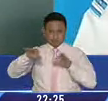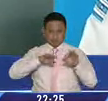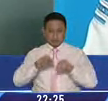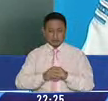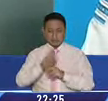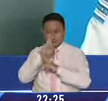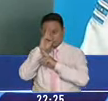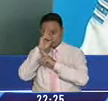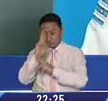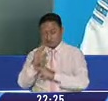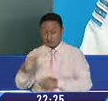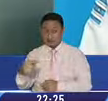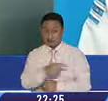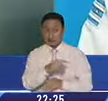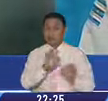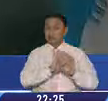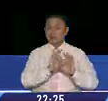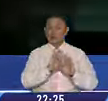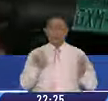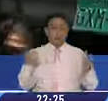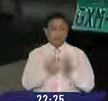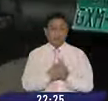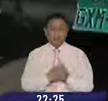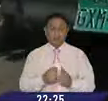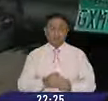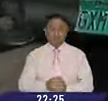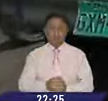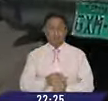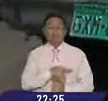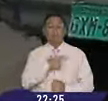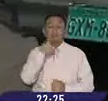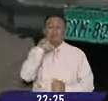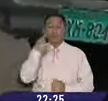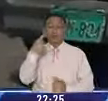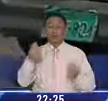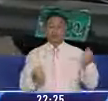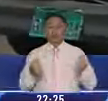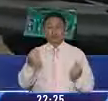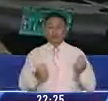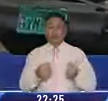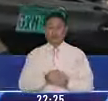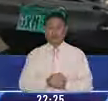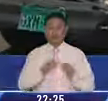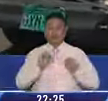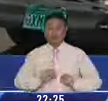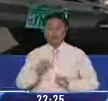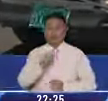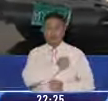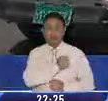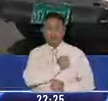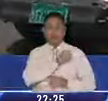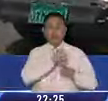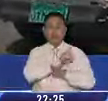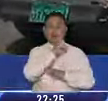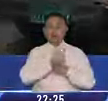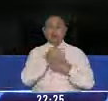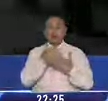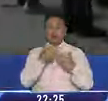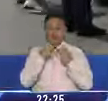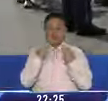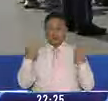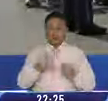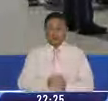este tipo de inconvenientes o siniestros de tránsito. Sobre el chofer de la camioneta municipal, que pertenece a la Dirección de Obras